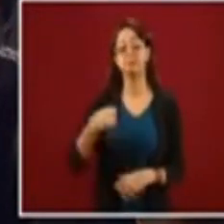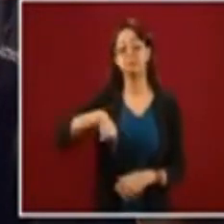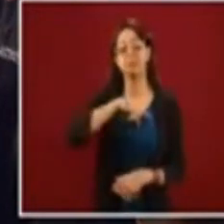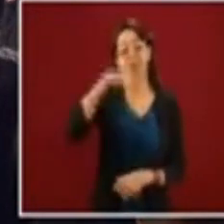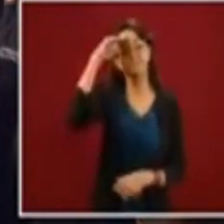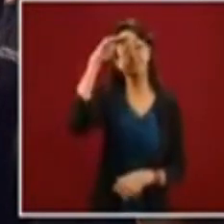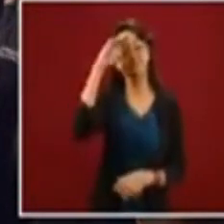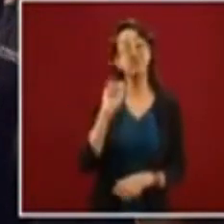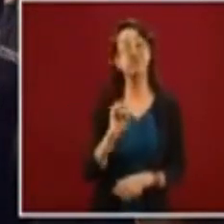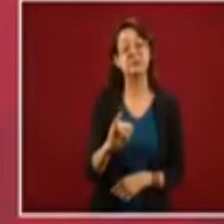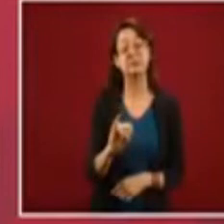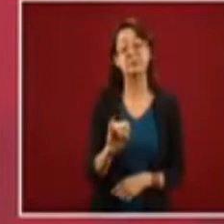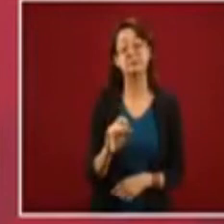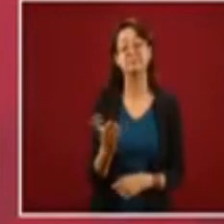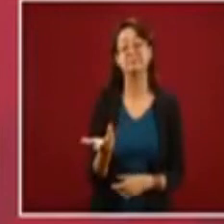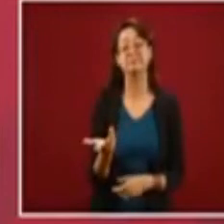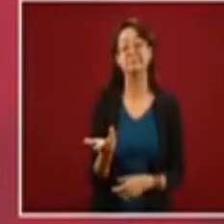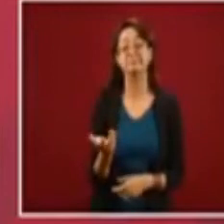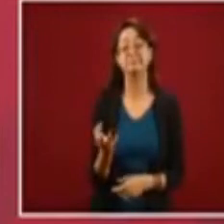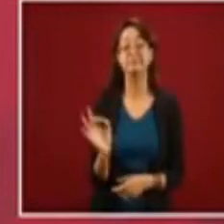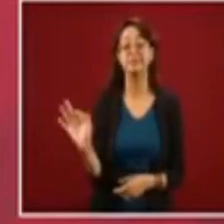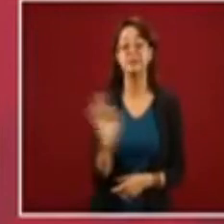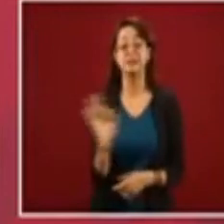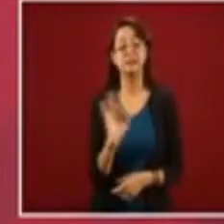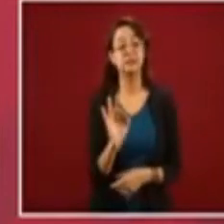ellos están este